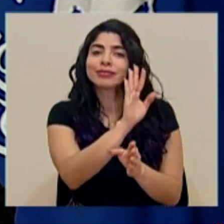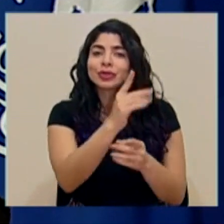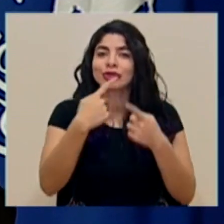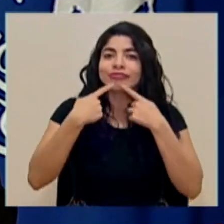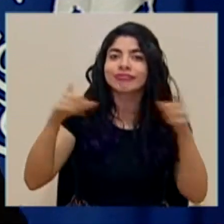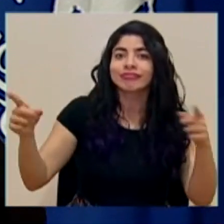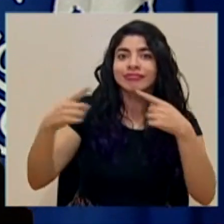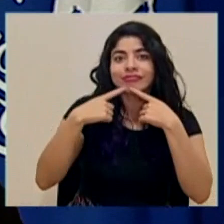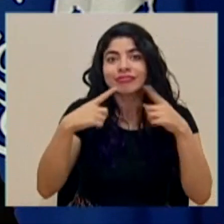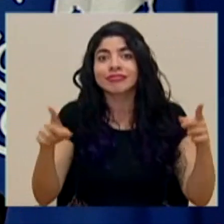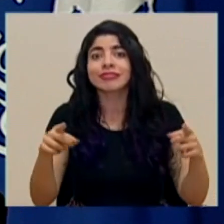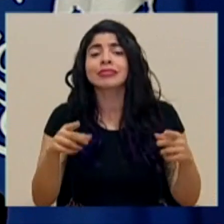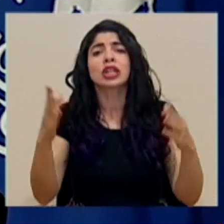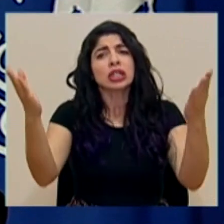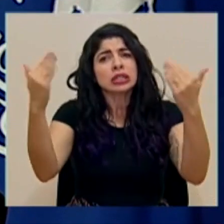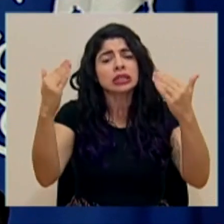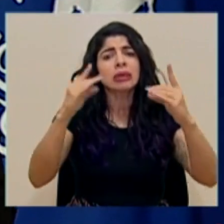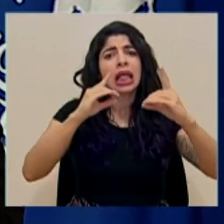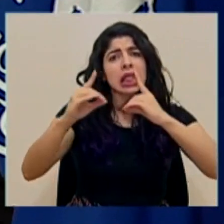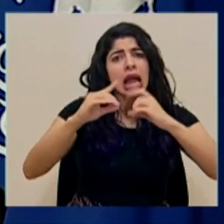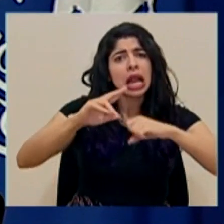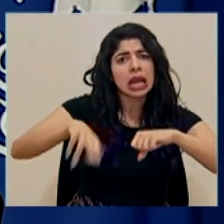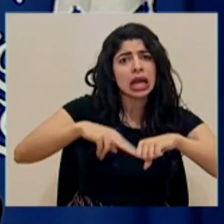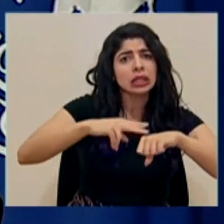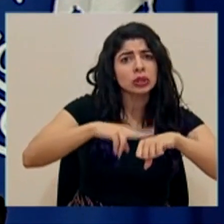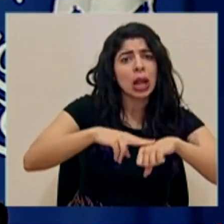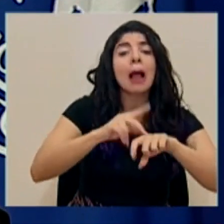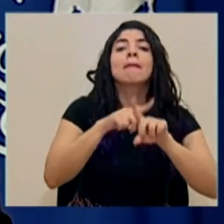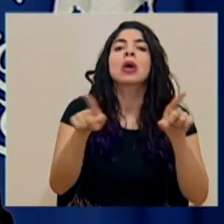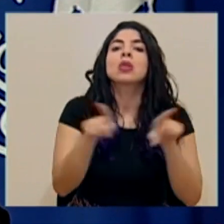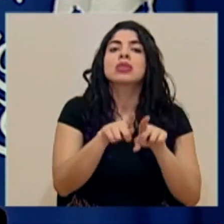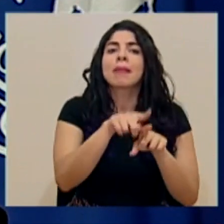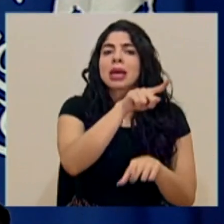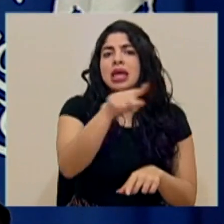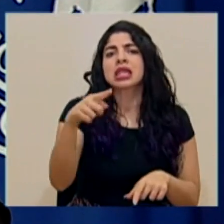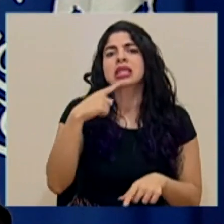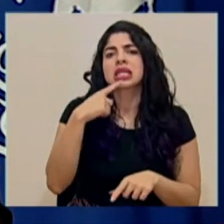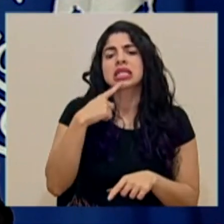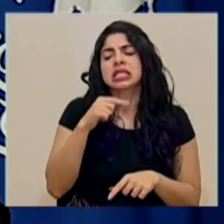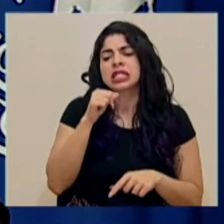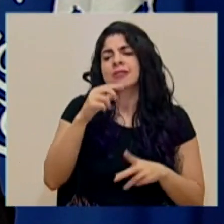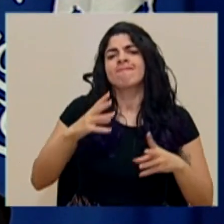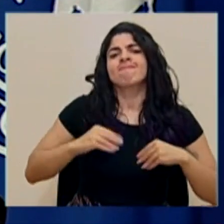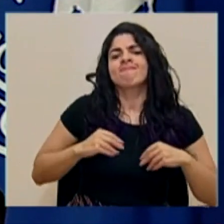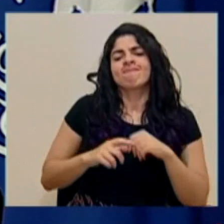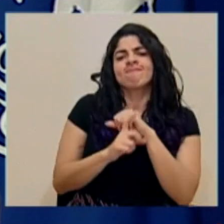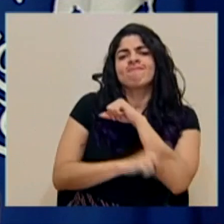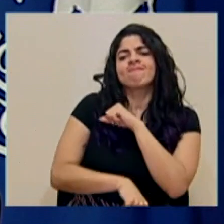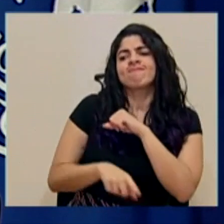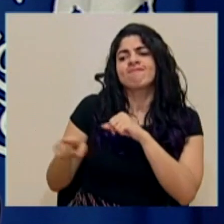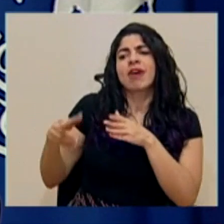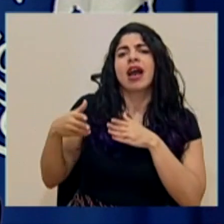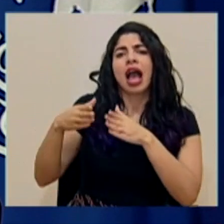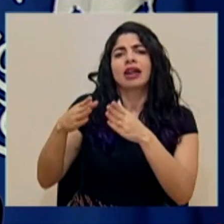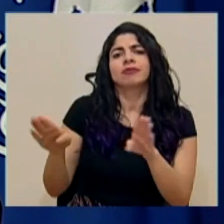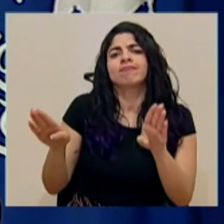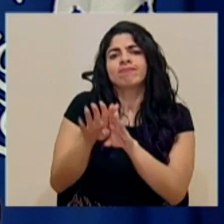comunicados los llamados al diálogo nacional, pues también leíamos su condena a los actos de bloqueo de